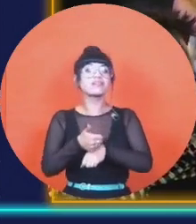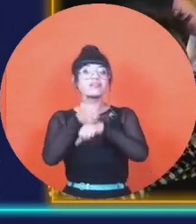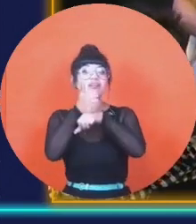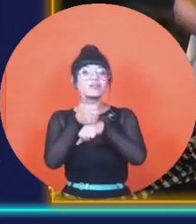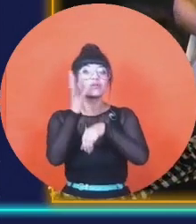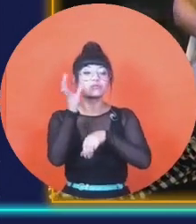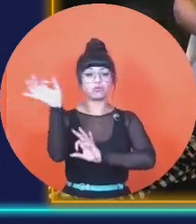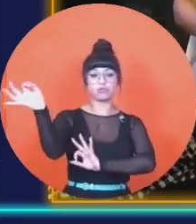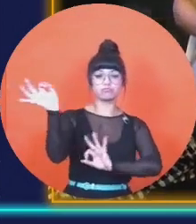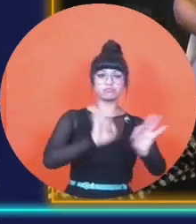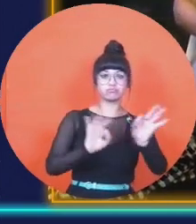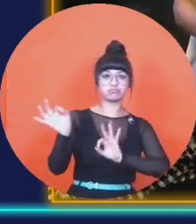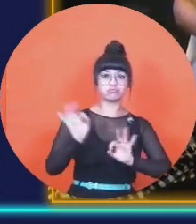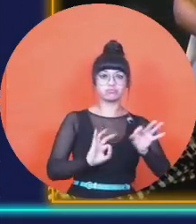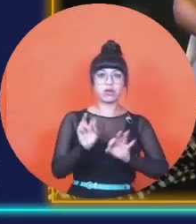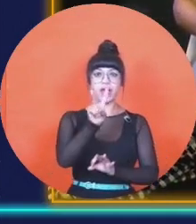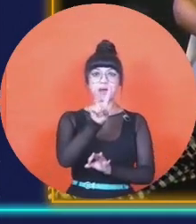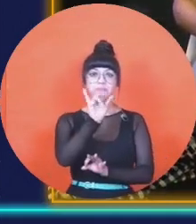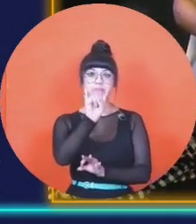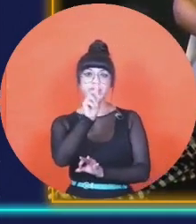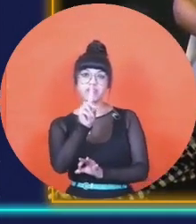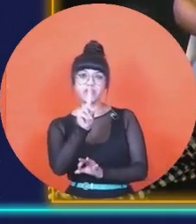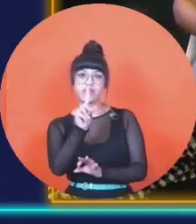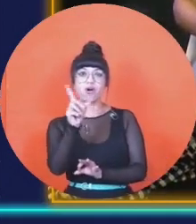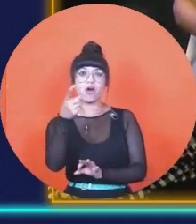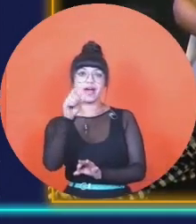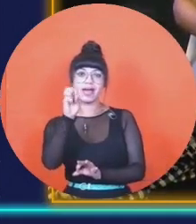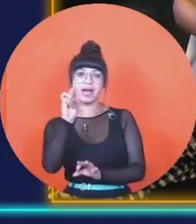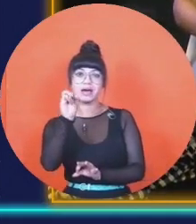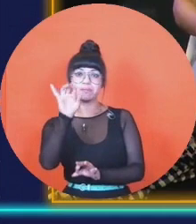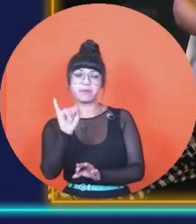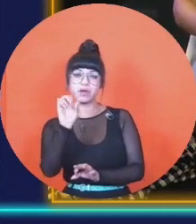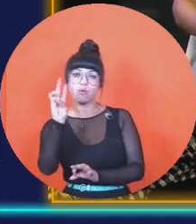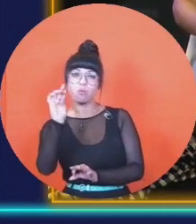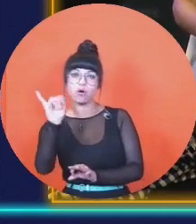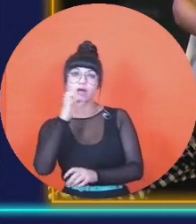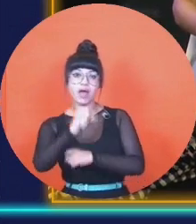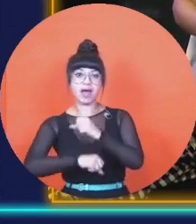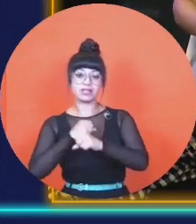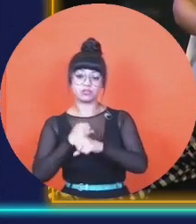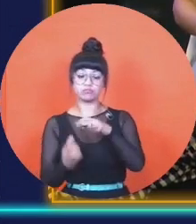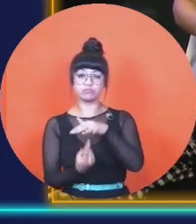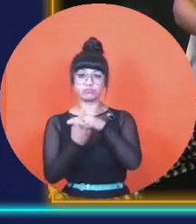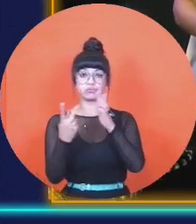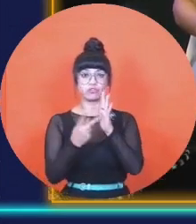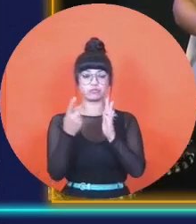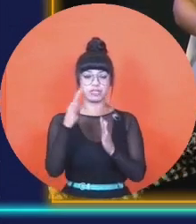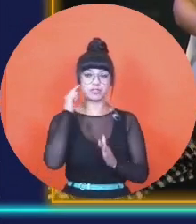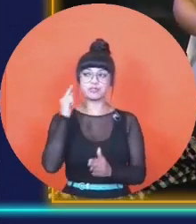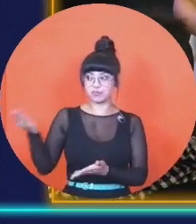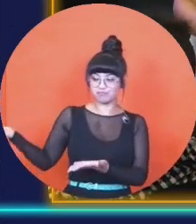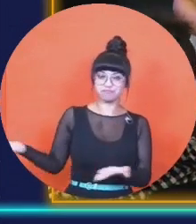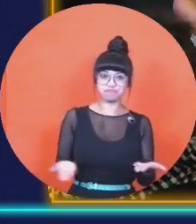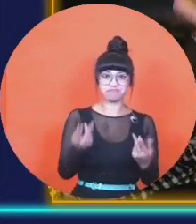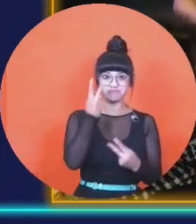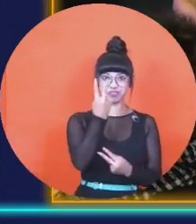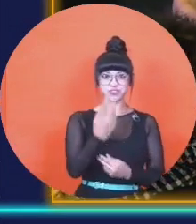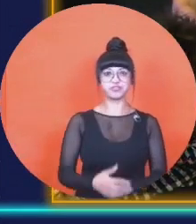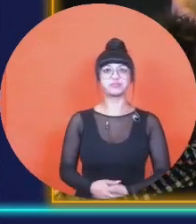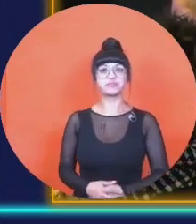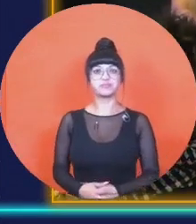operaciones de Video Game Bar Association desde el año 2014. Démosle la bienvenida el día de hoy.